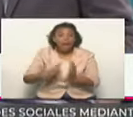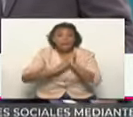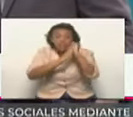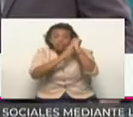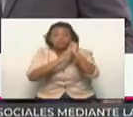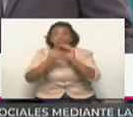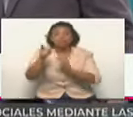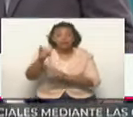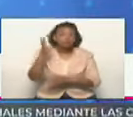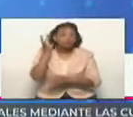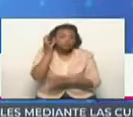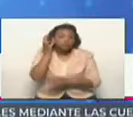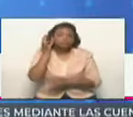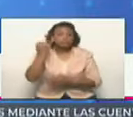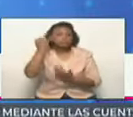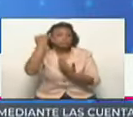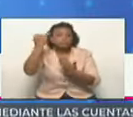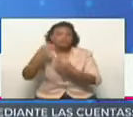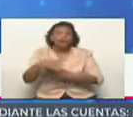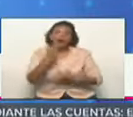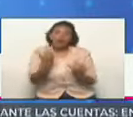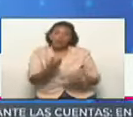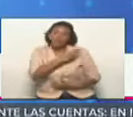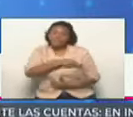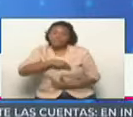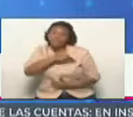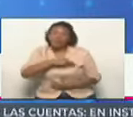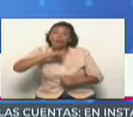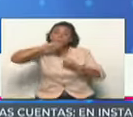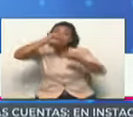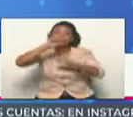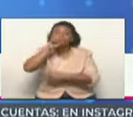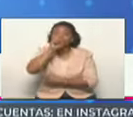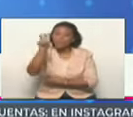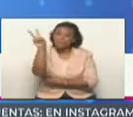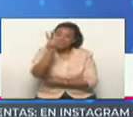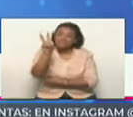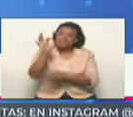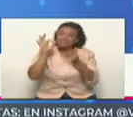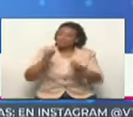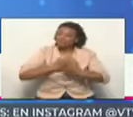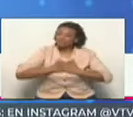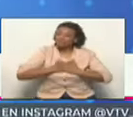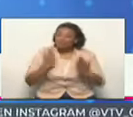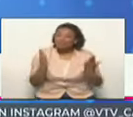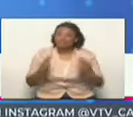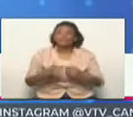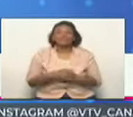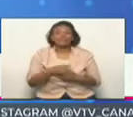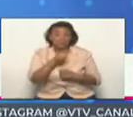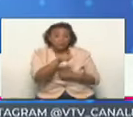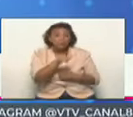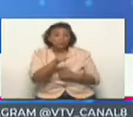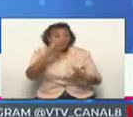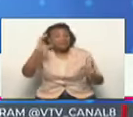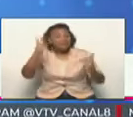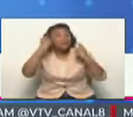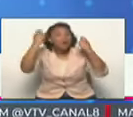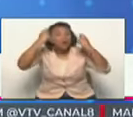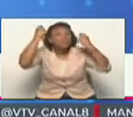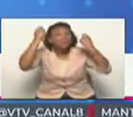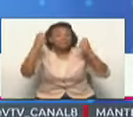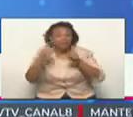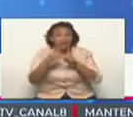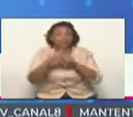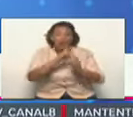nuestras raíces. Y la gran misión, Viva Venezuela, mi patria querida, que tiene una consigna,